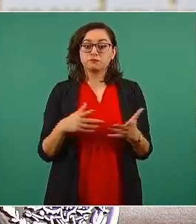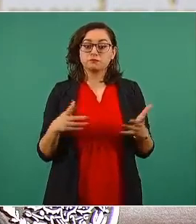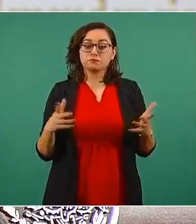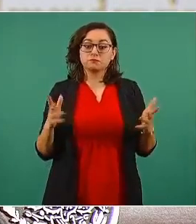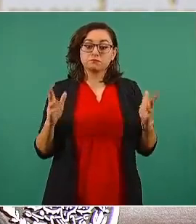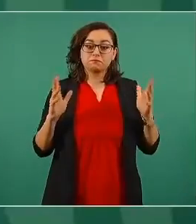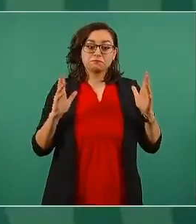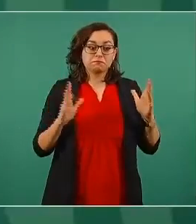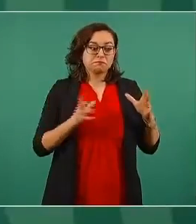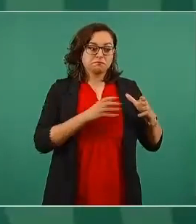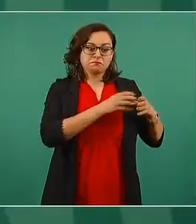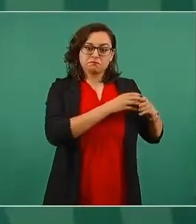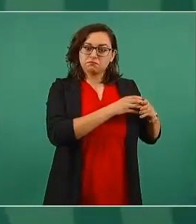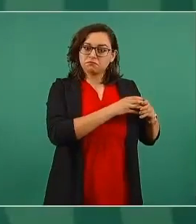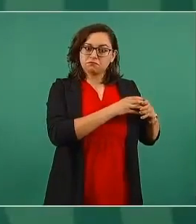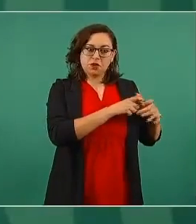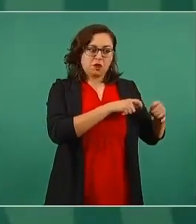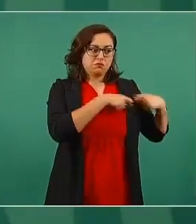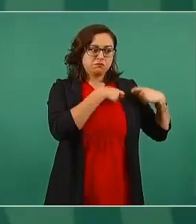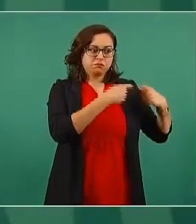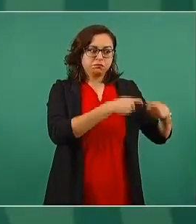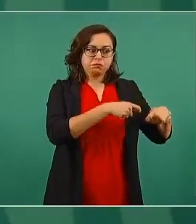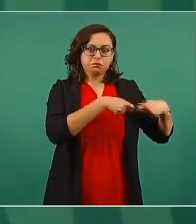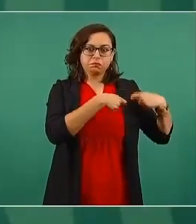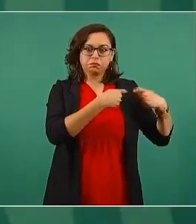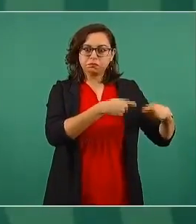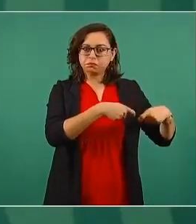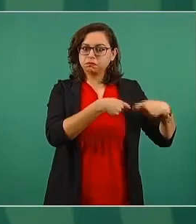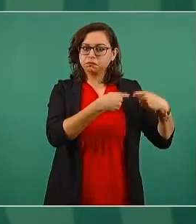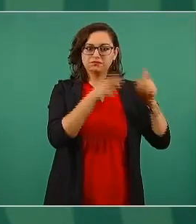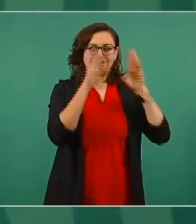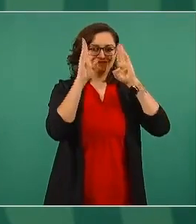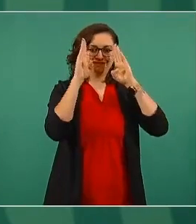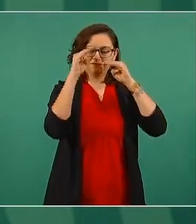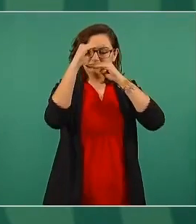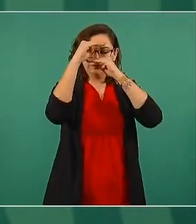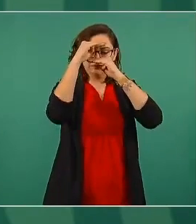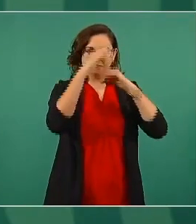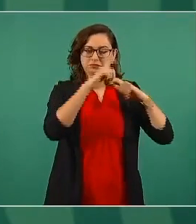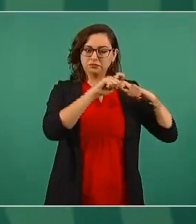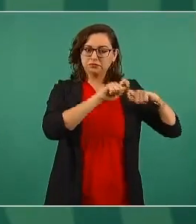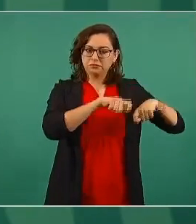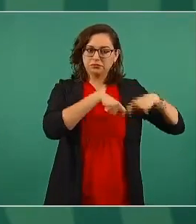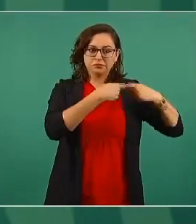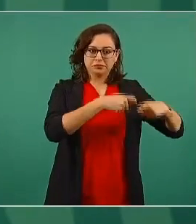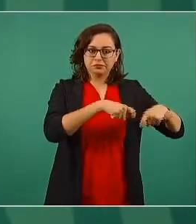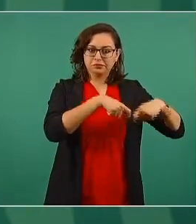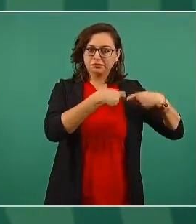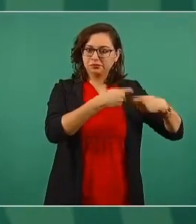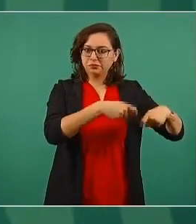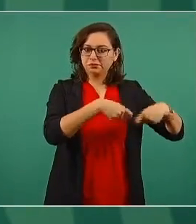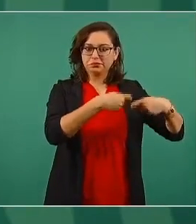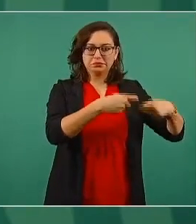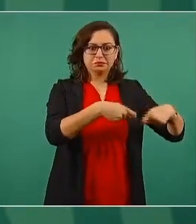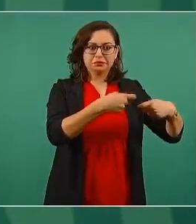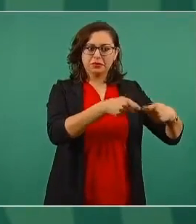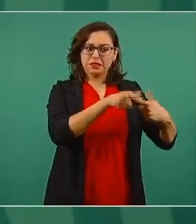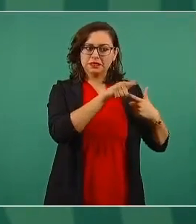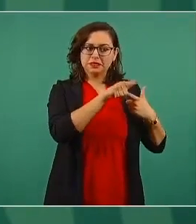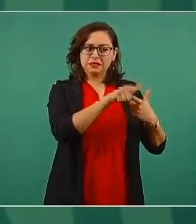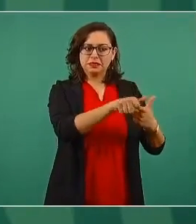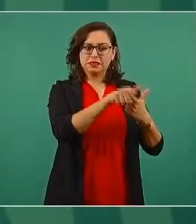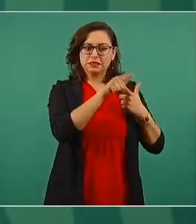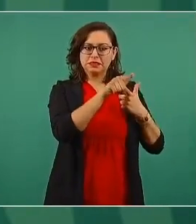se mantuvo el conservadurismo después de la Revolución, como se mantuvo